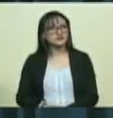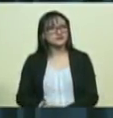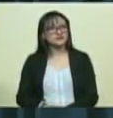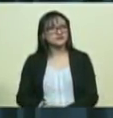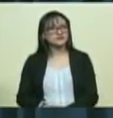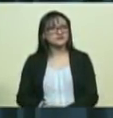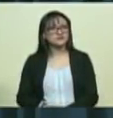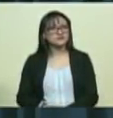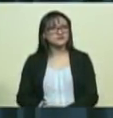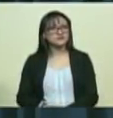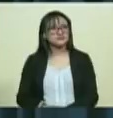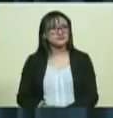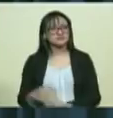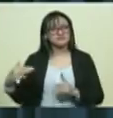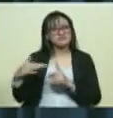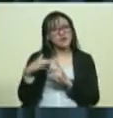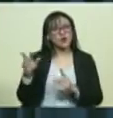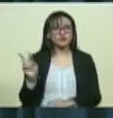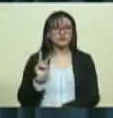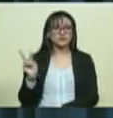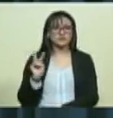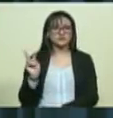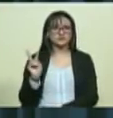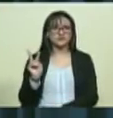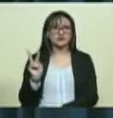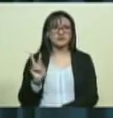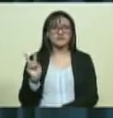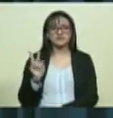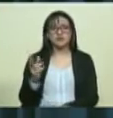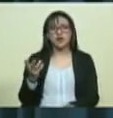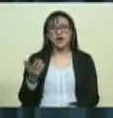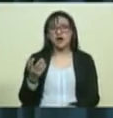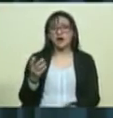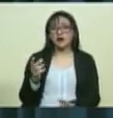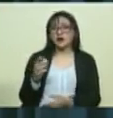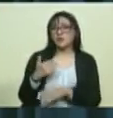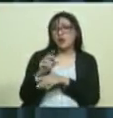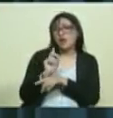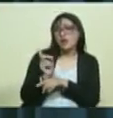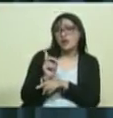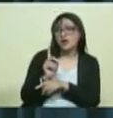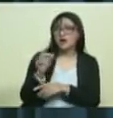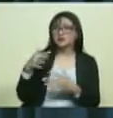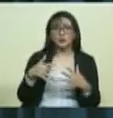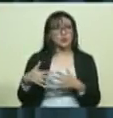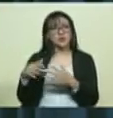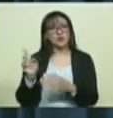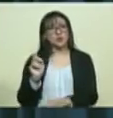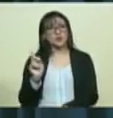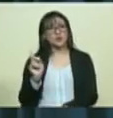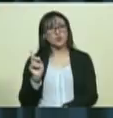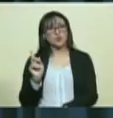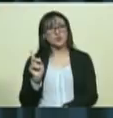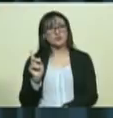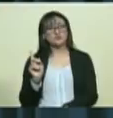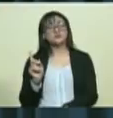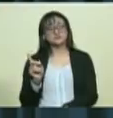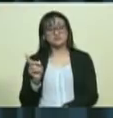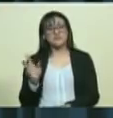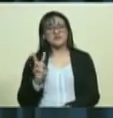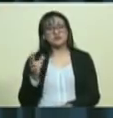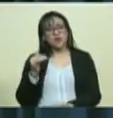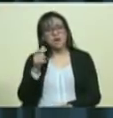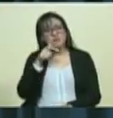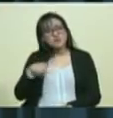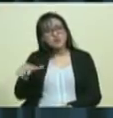electorales toda la agresiones contra venezuela porque venezuela no se arrodilla porque venezuela tiene un pueblo profundamente apegado a la democracia